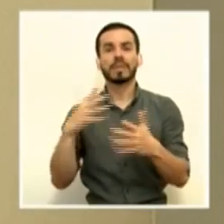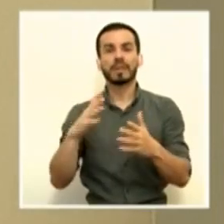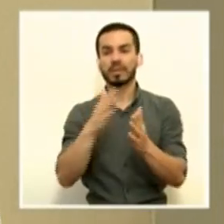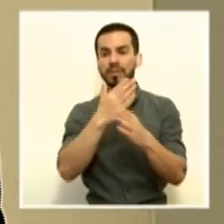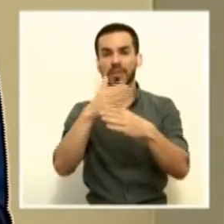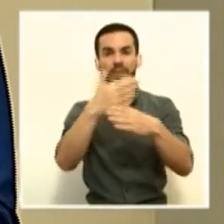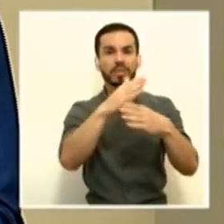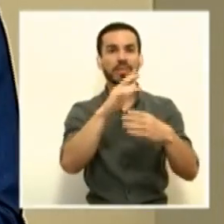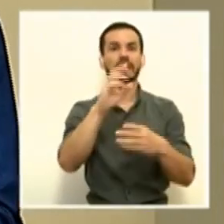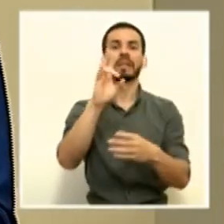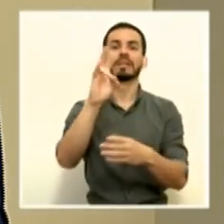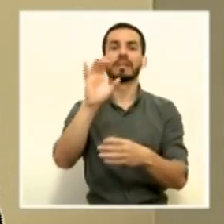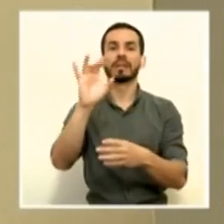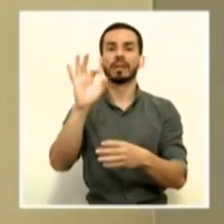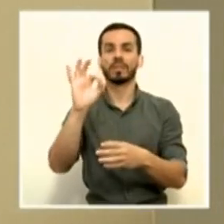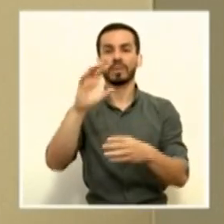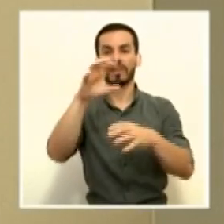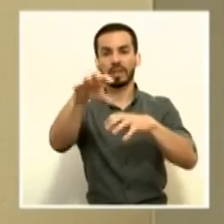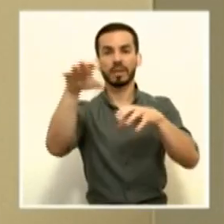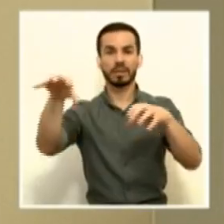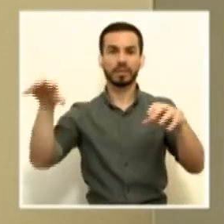en 79 cantones.